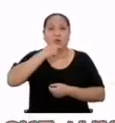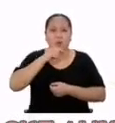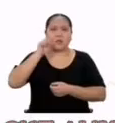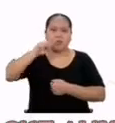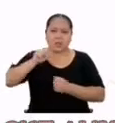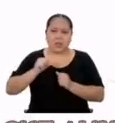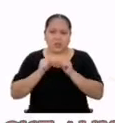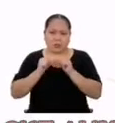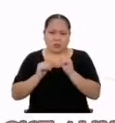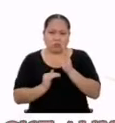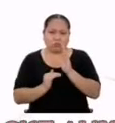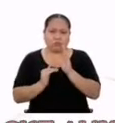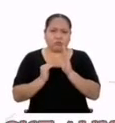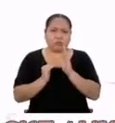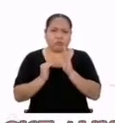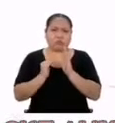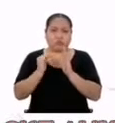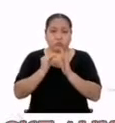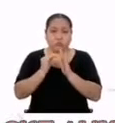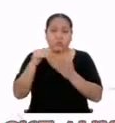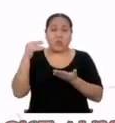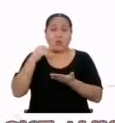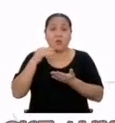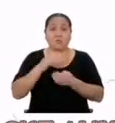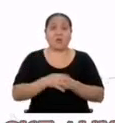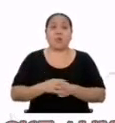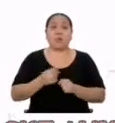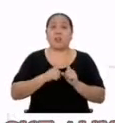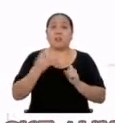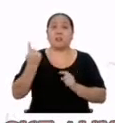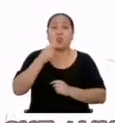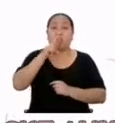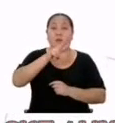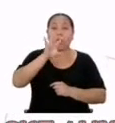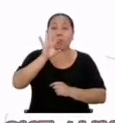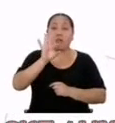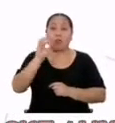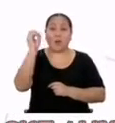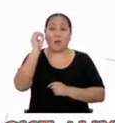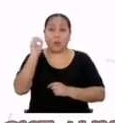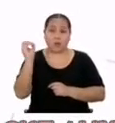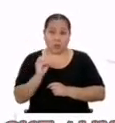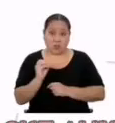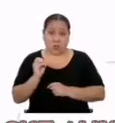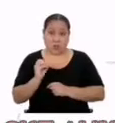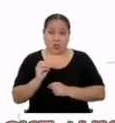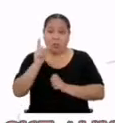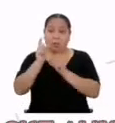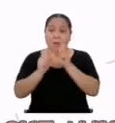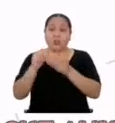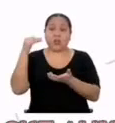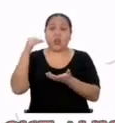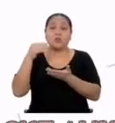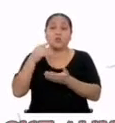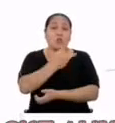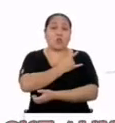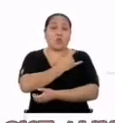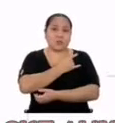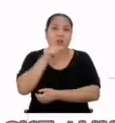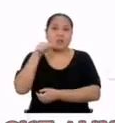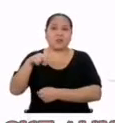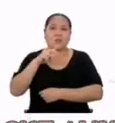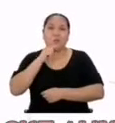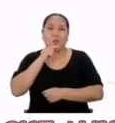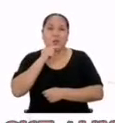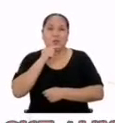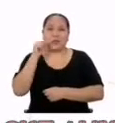superior, solo el 29% de los investigadores universitarios son mujeres. Una sociedad no es